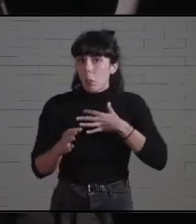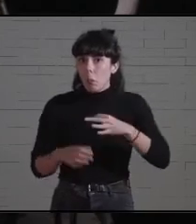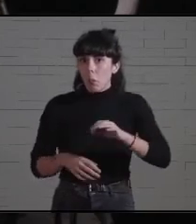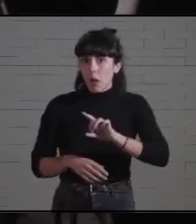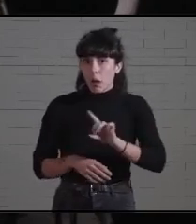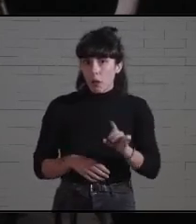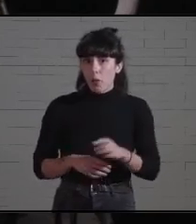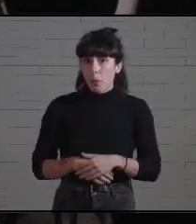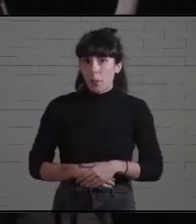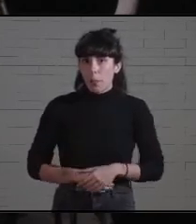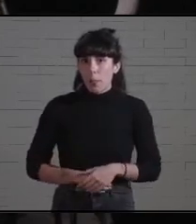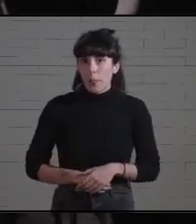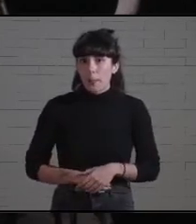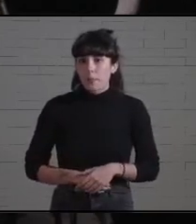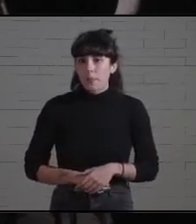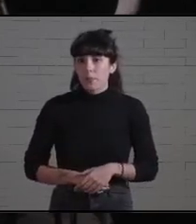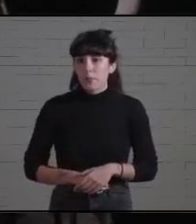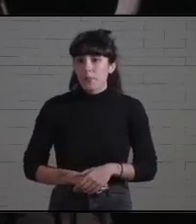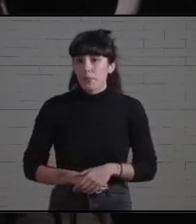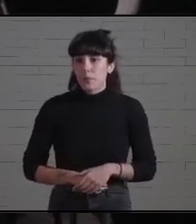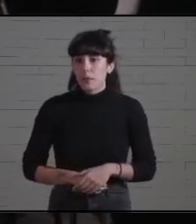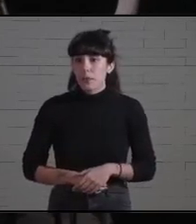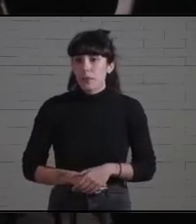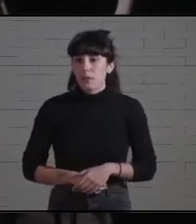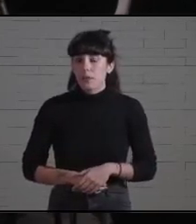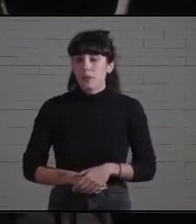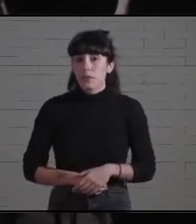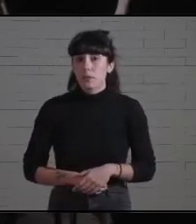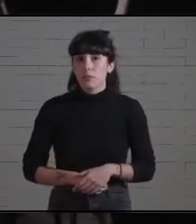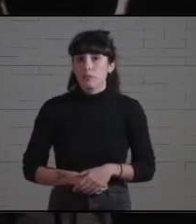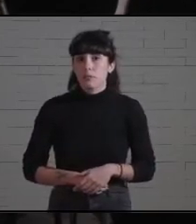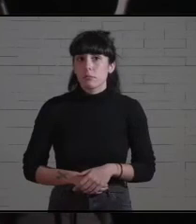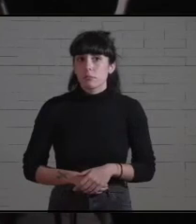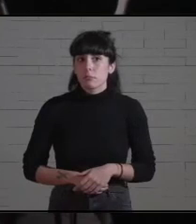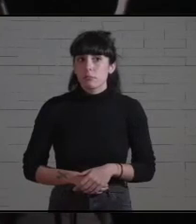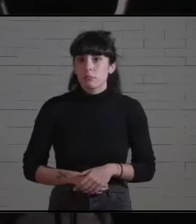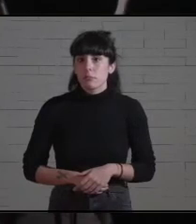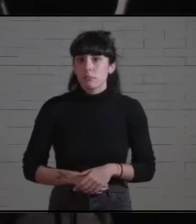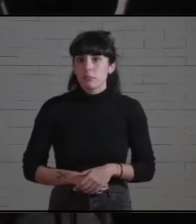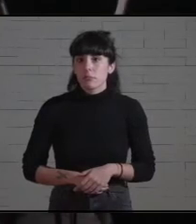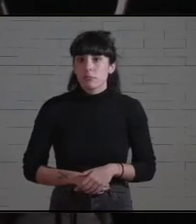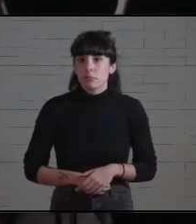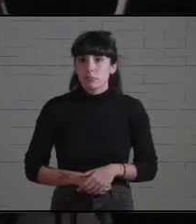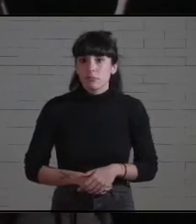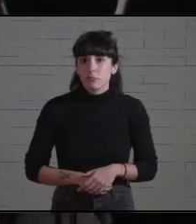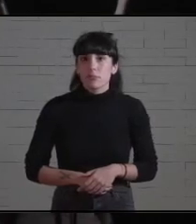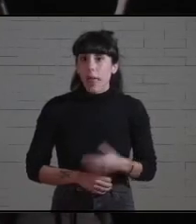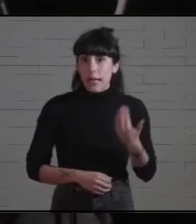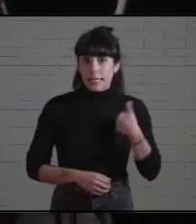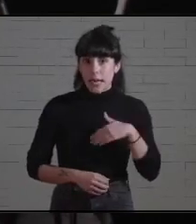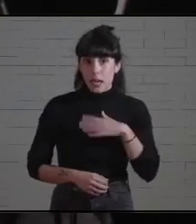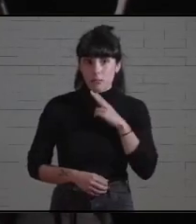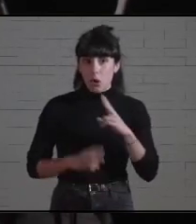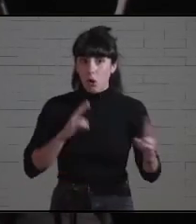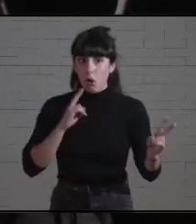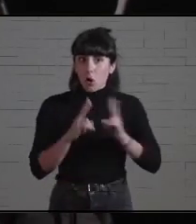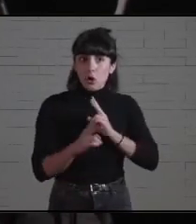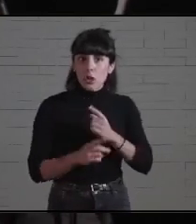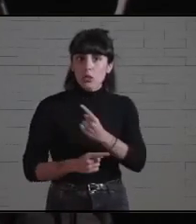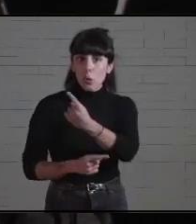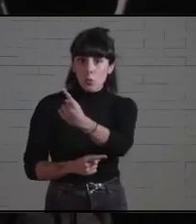ser un escollo. ¿Contesto? ¿Vale? ¿Ya? Y nada más. Sí, gracias. Muchas gracias. ¿Contesto una por una